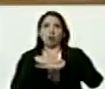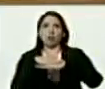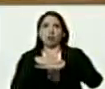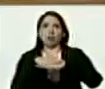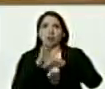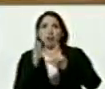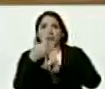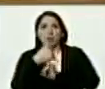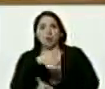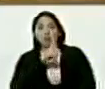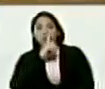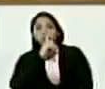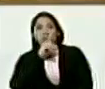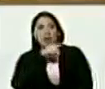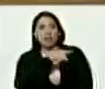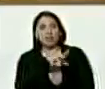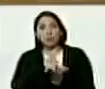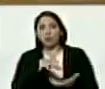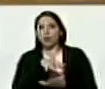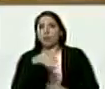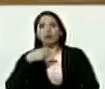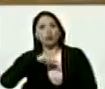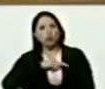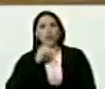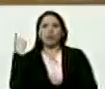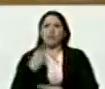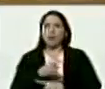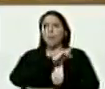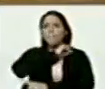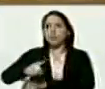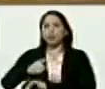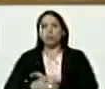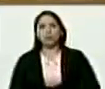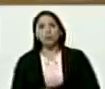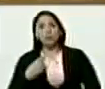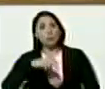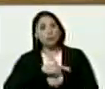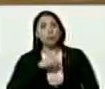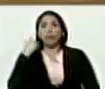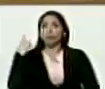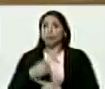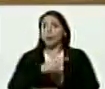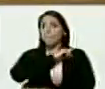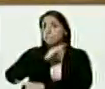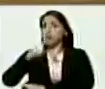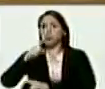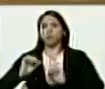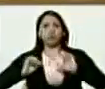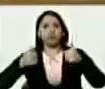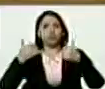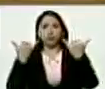ocultando esta atrocidad, y tenemos que denunciarlo. Y por eso es que lo estamos denunciando.